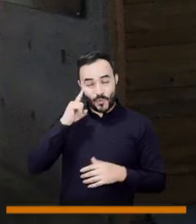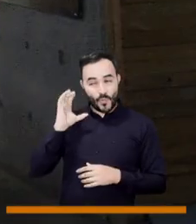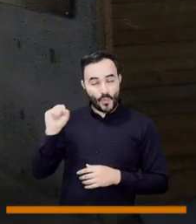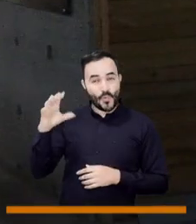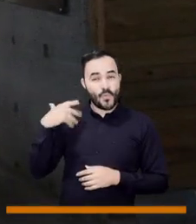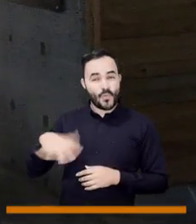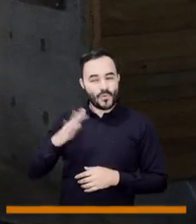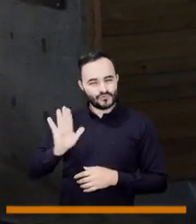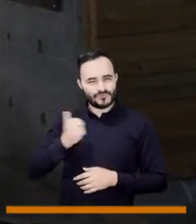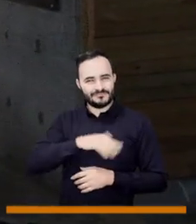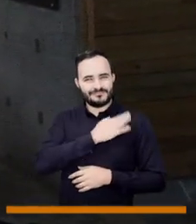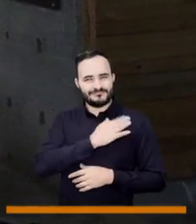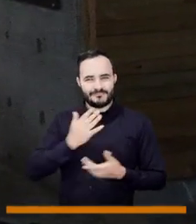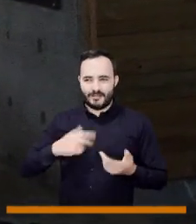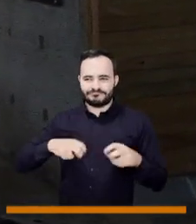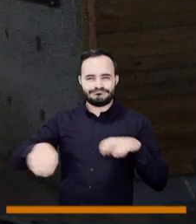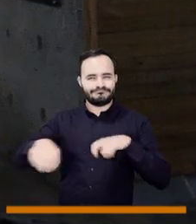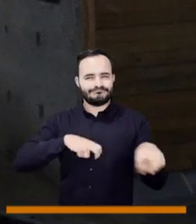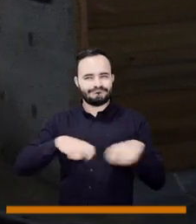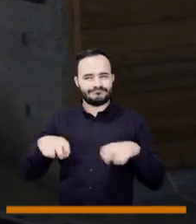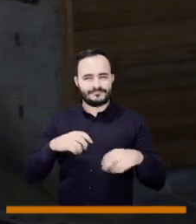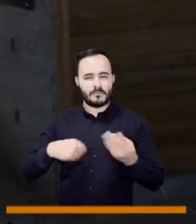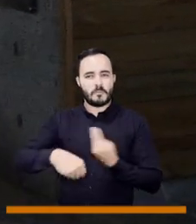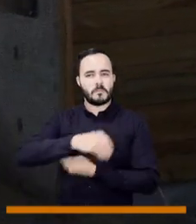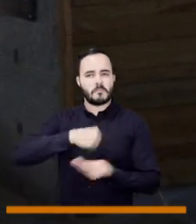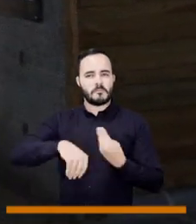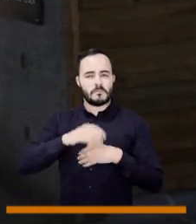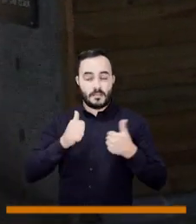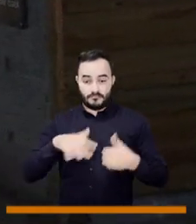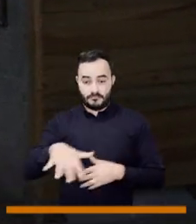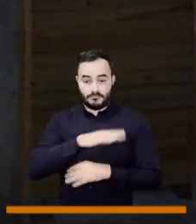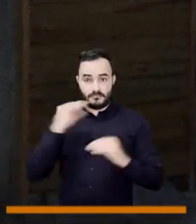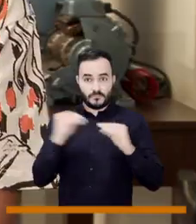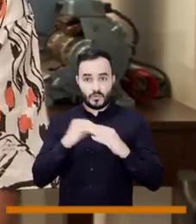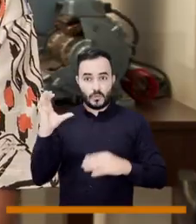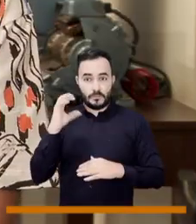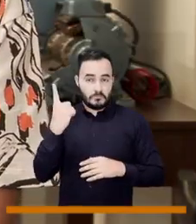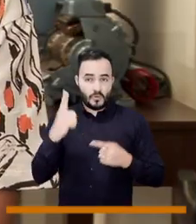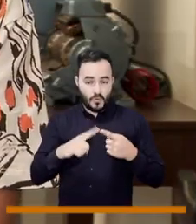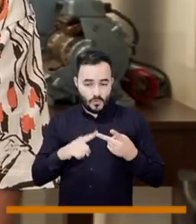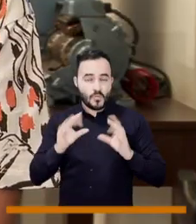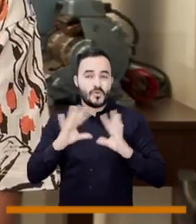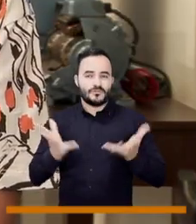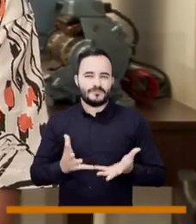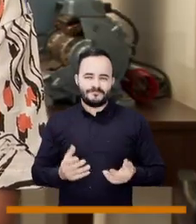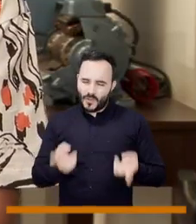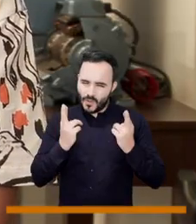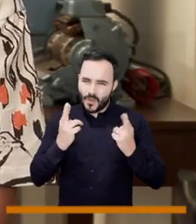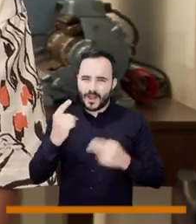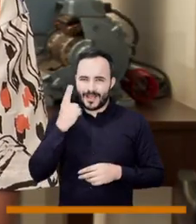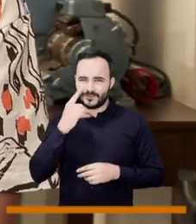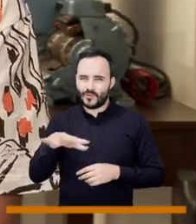al servicio de movernos de forma sostenible, no solo en el país, sino también en el mundo.